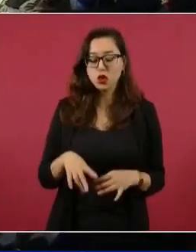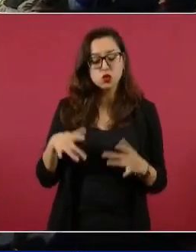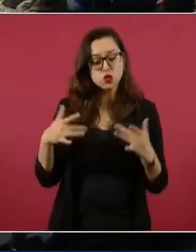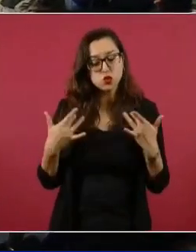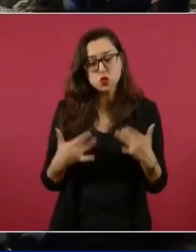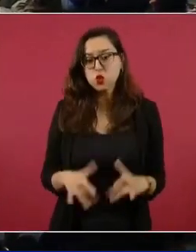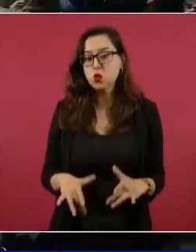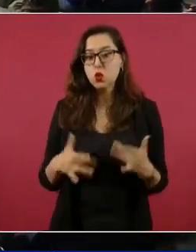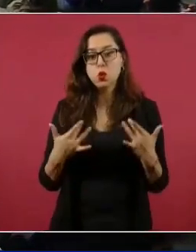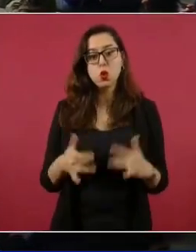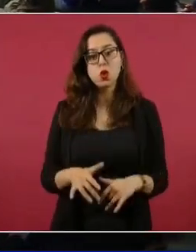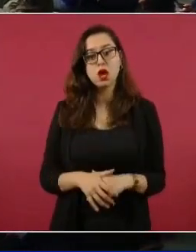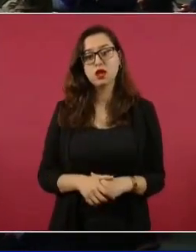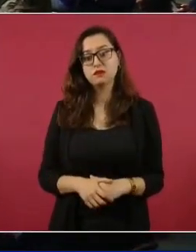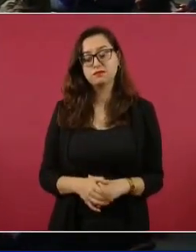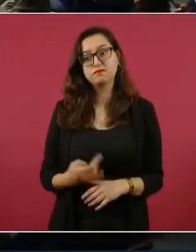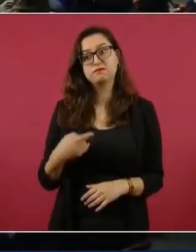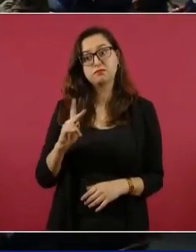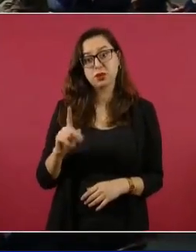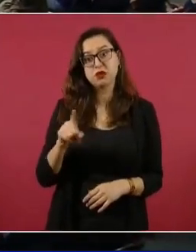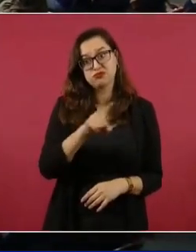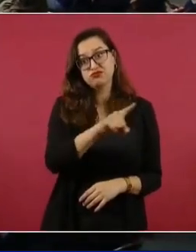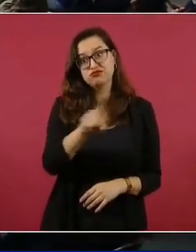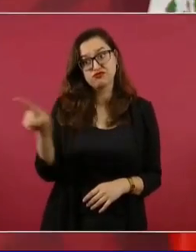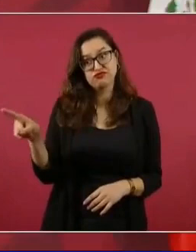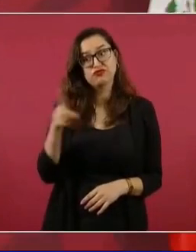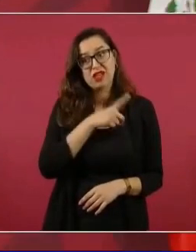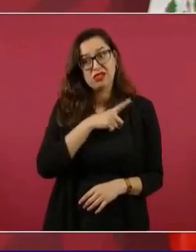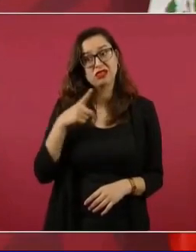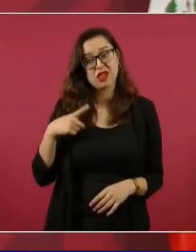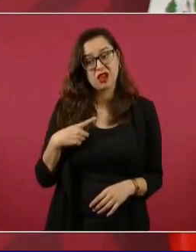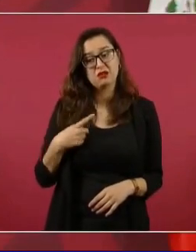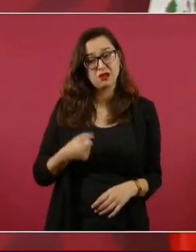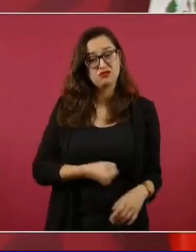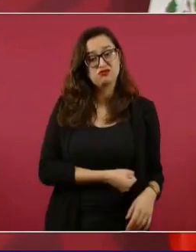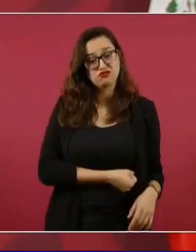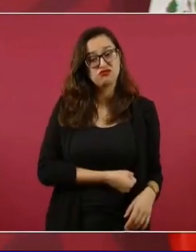Pero nos tenemos que apretar el cinturón.